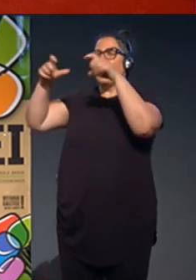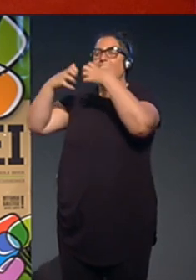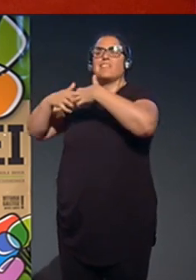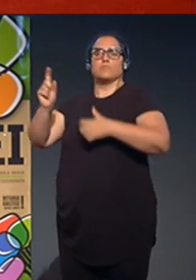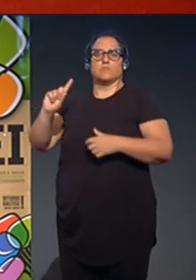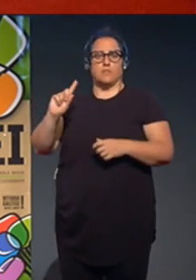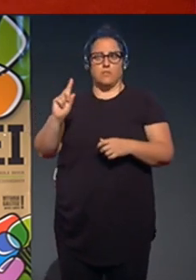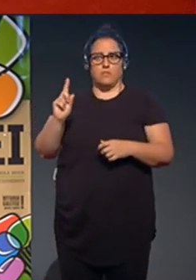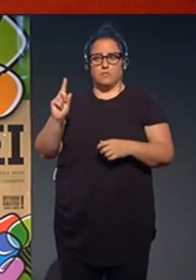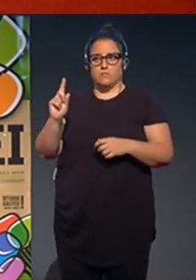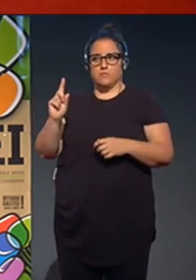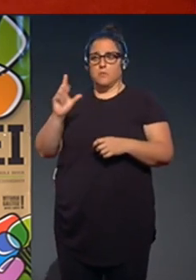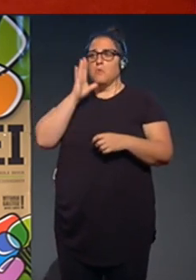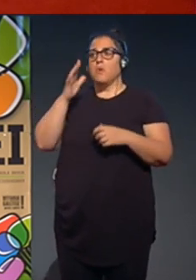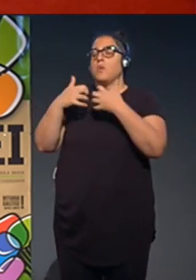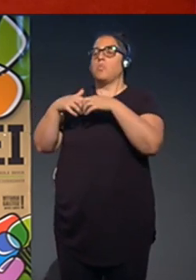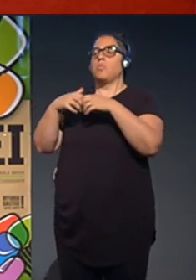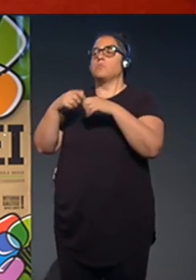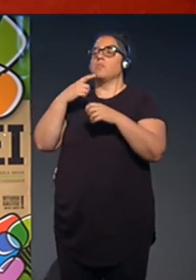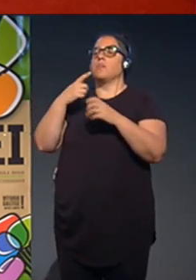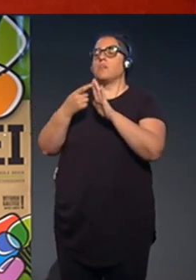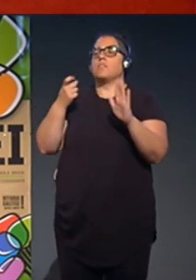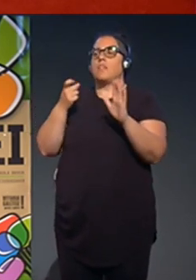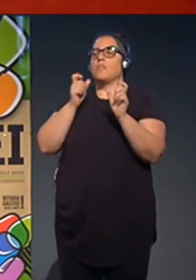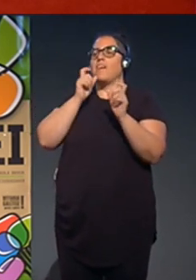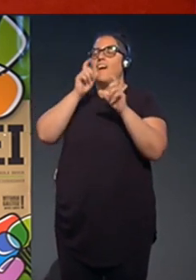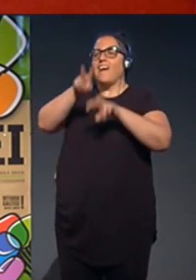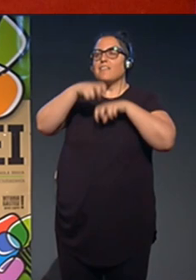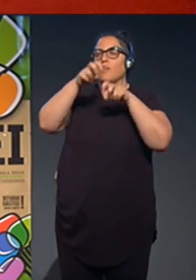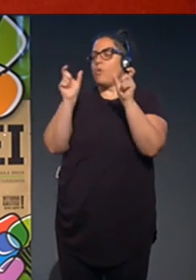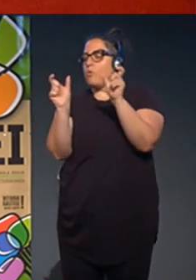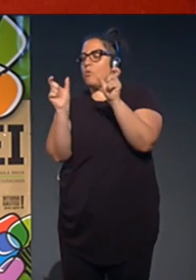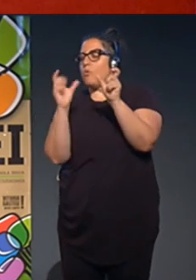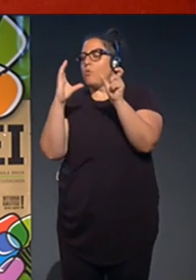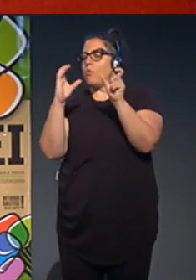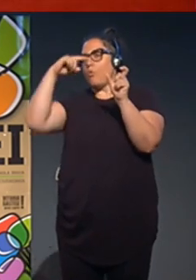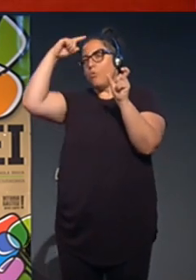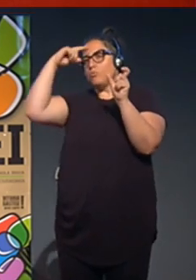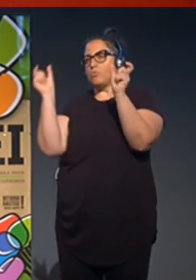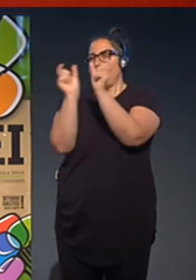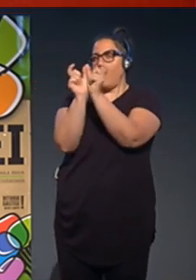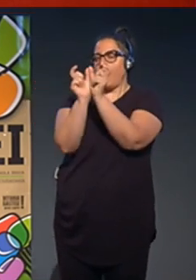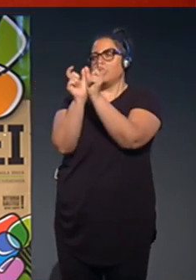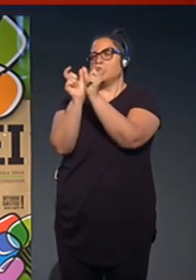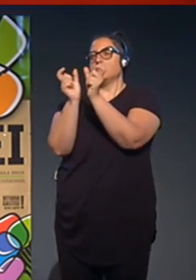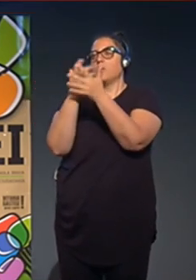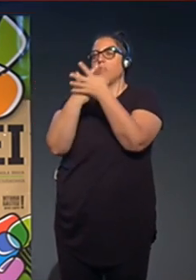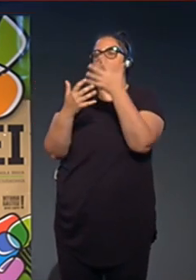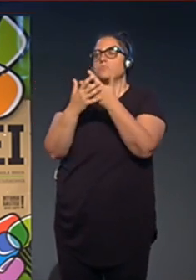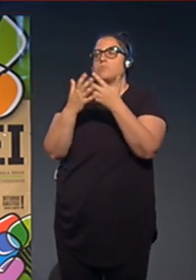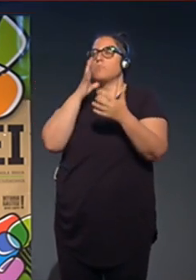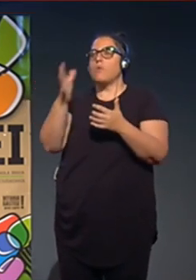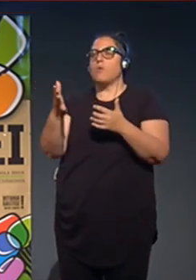palabra cultura lo cual me parece muy serio Porque la agricultura va unida a la a la cultura rural